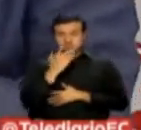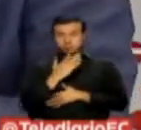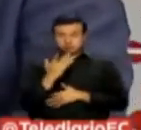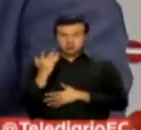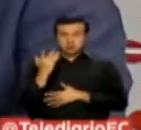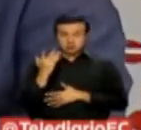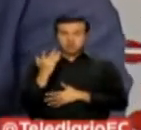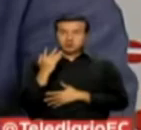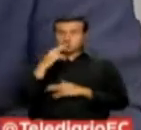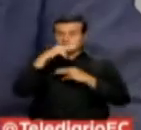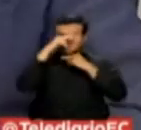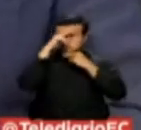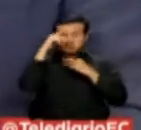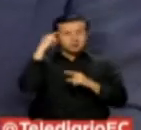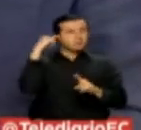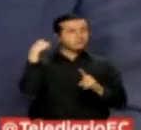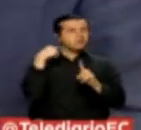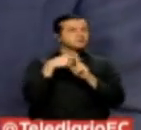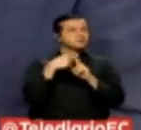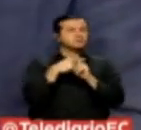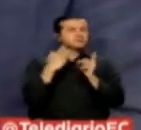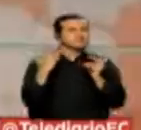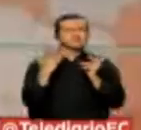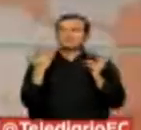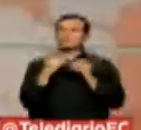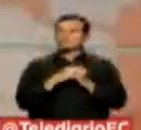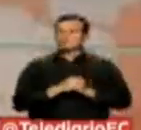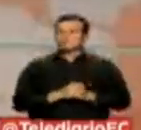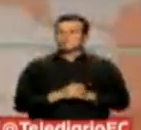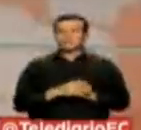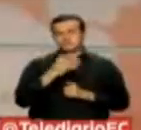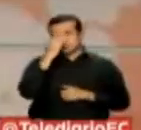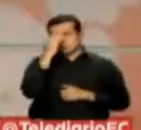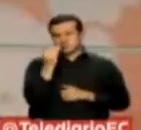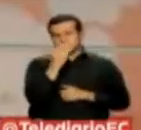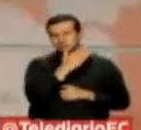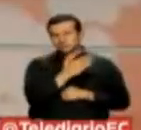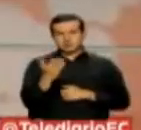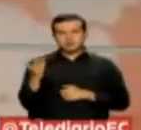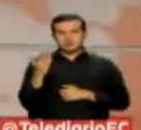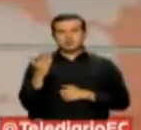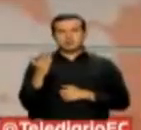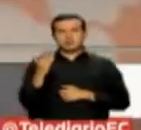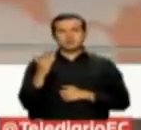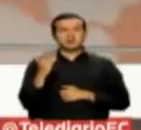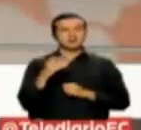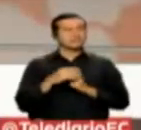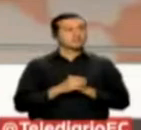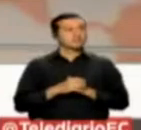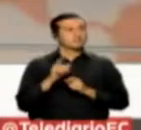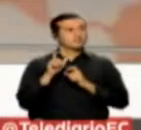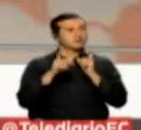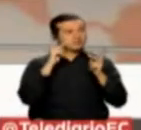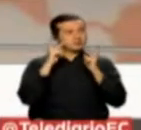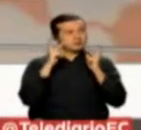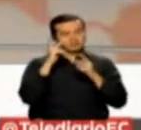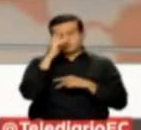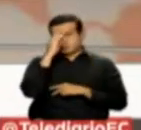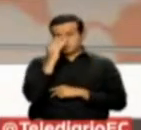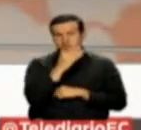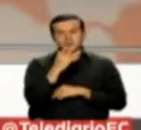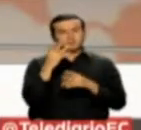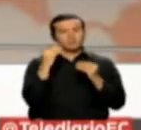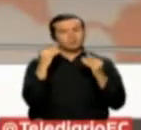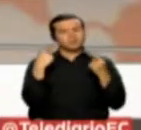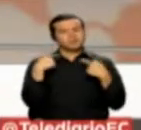son las buenas noticias para la gente? Buenos días. Muy buenos días, Eduardo. Buenos días con la audiencia. Muchas